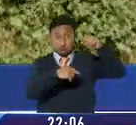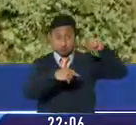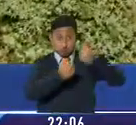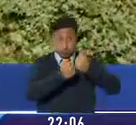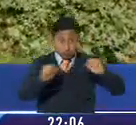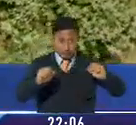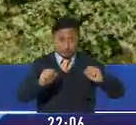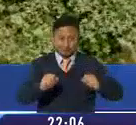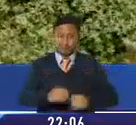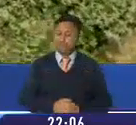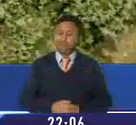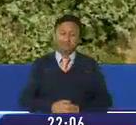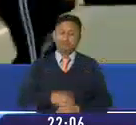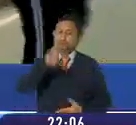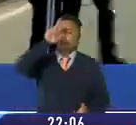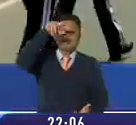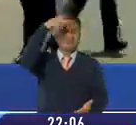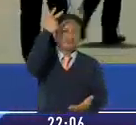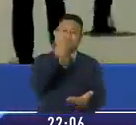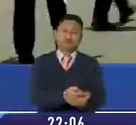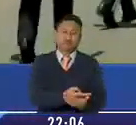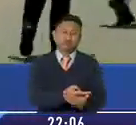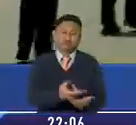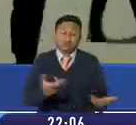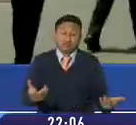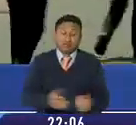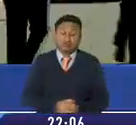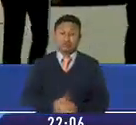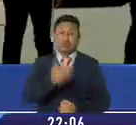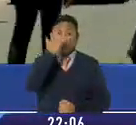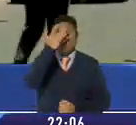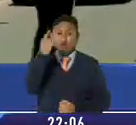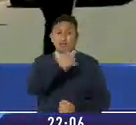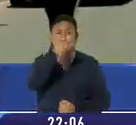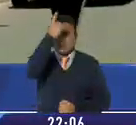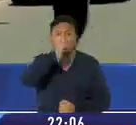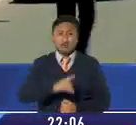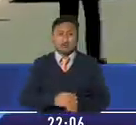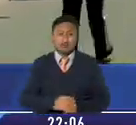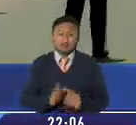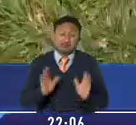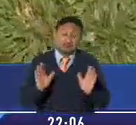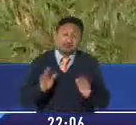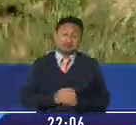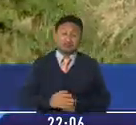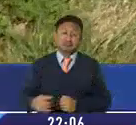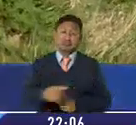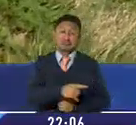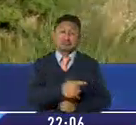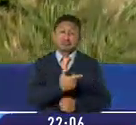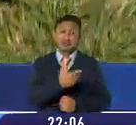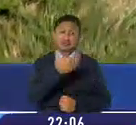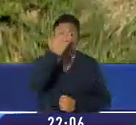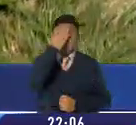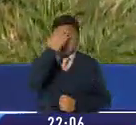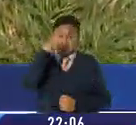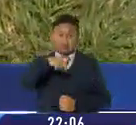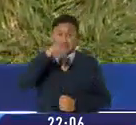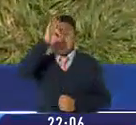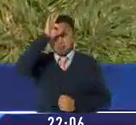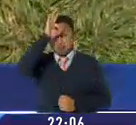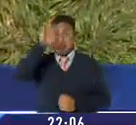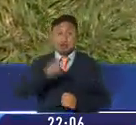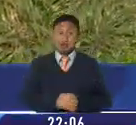caída imposible. Las causas que los llevaron a semejante decisión posiblemente se los llevó a la tumba, dejando dolor y